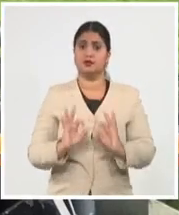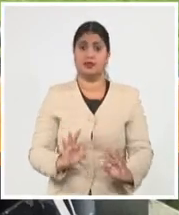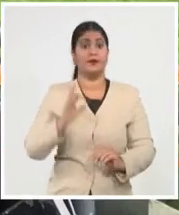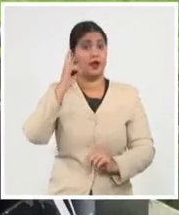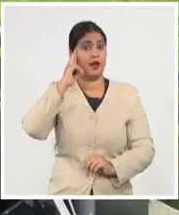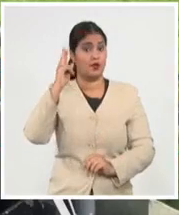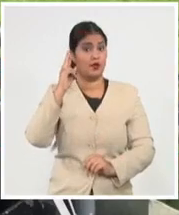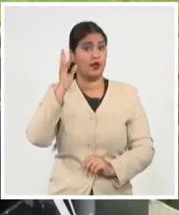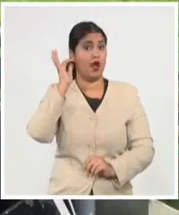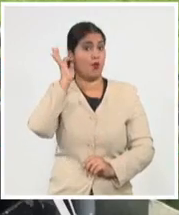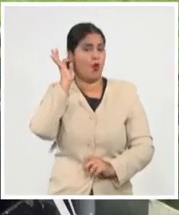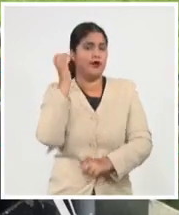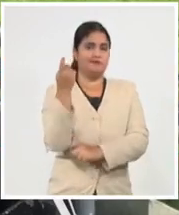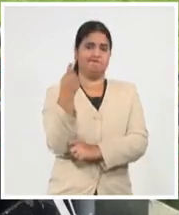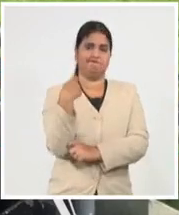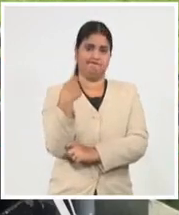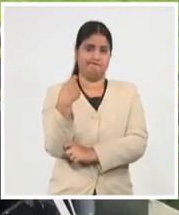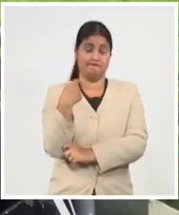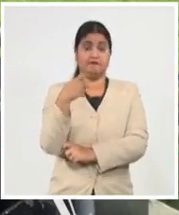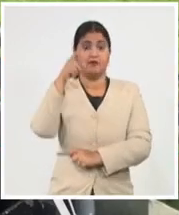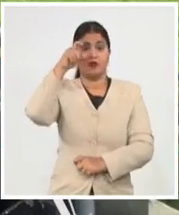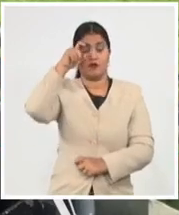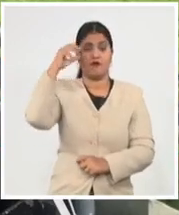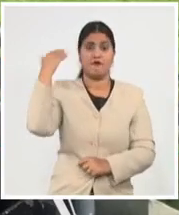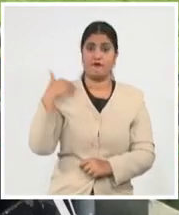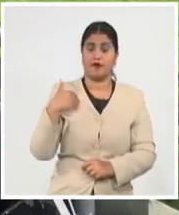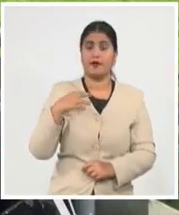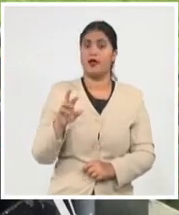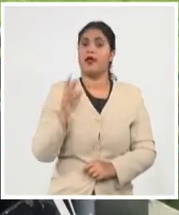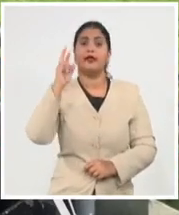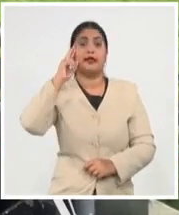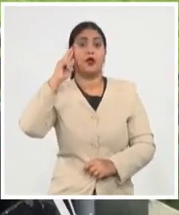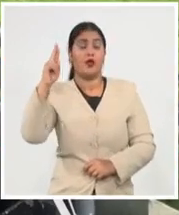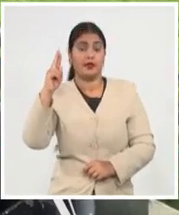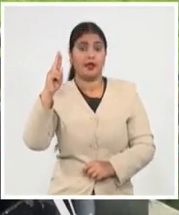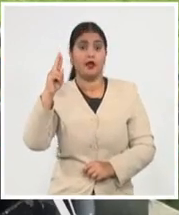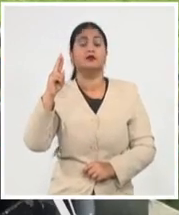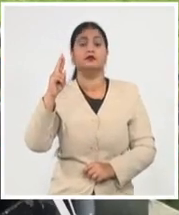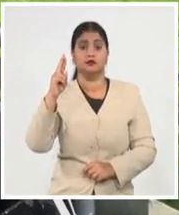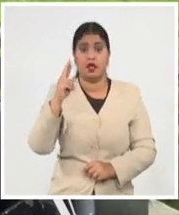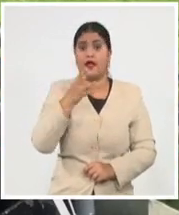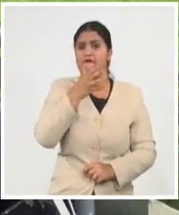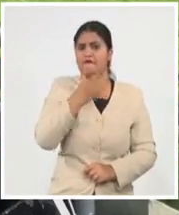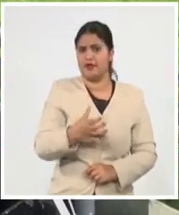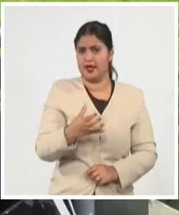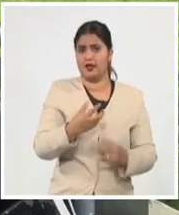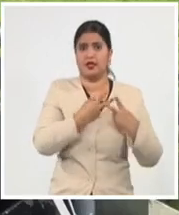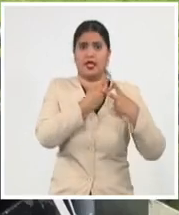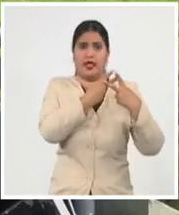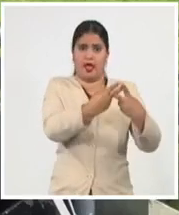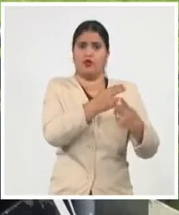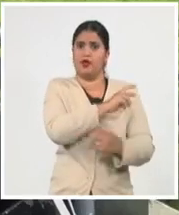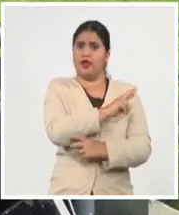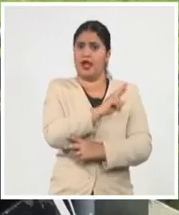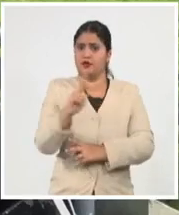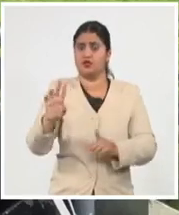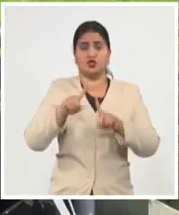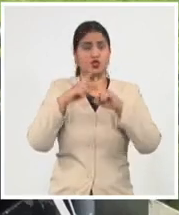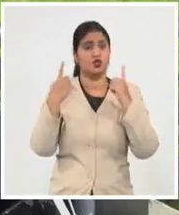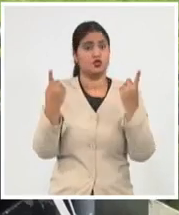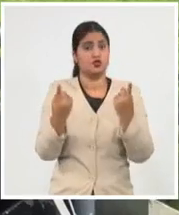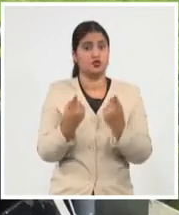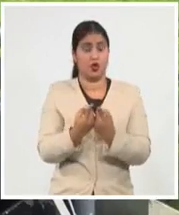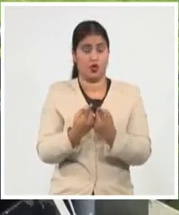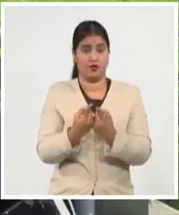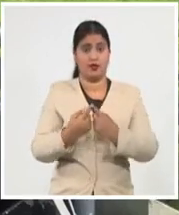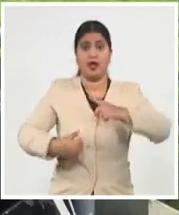Vilma, con el ímpetu de nuestro comandante en jefe Fidel Castro Ruz, las certeras orientaciones del partido y las orientaciones del presidente de la